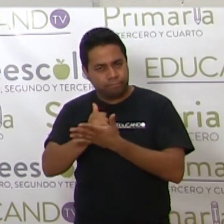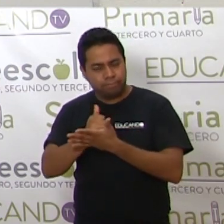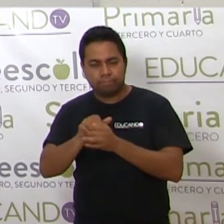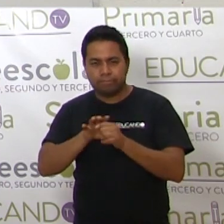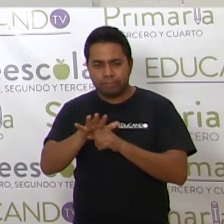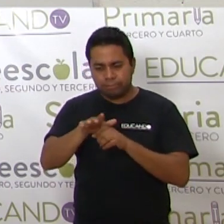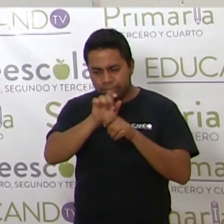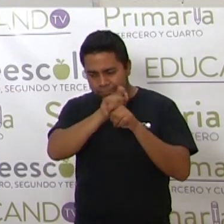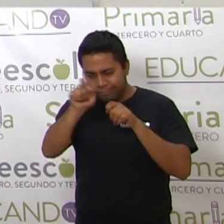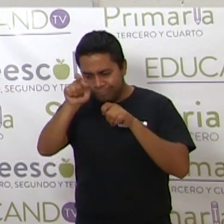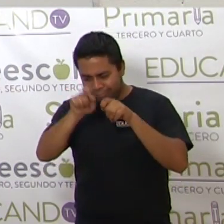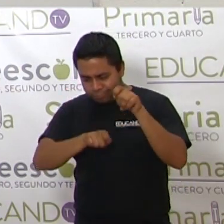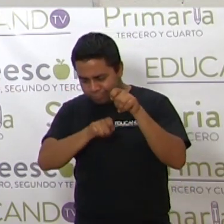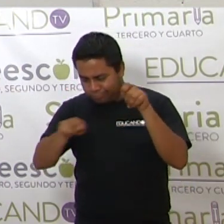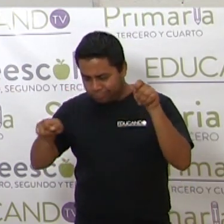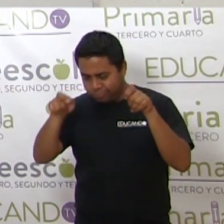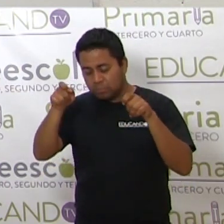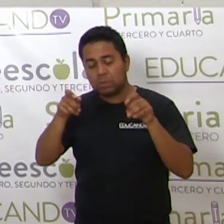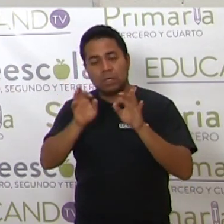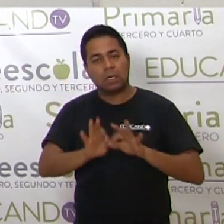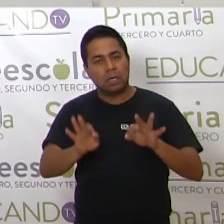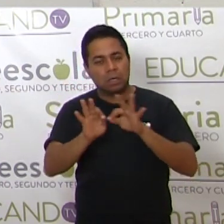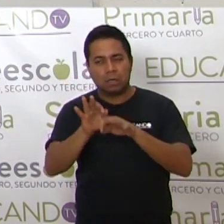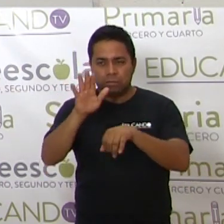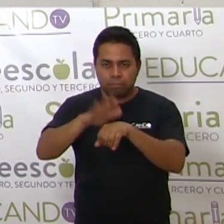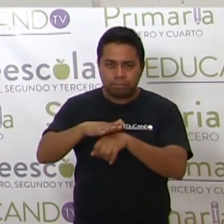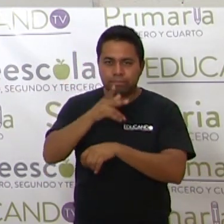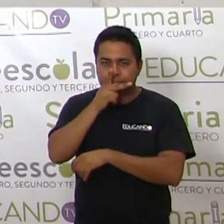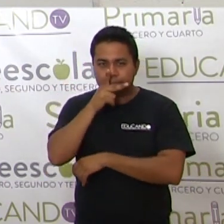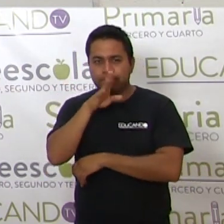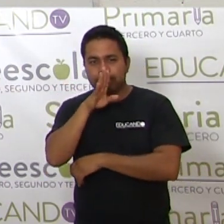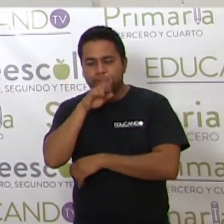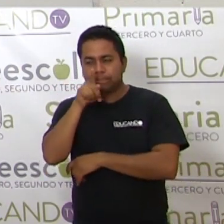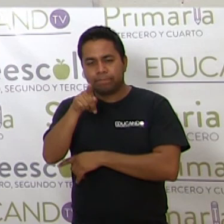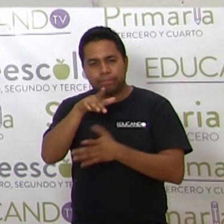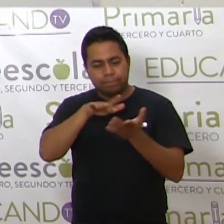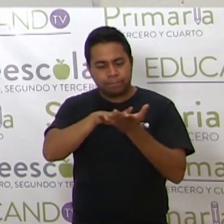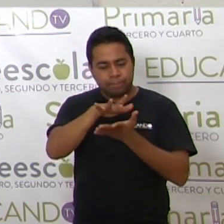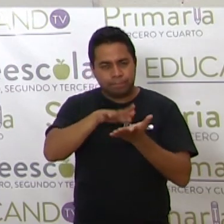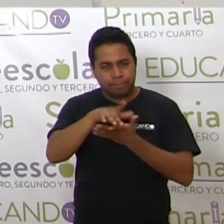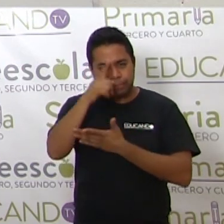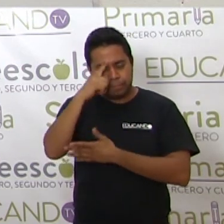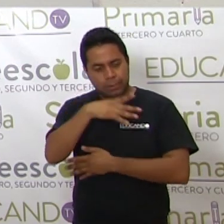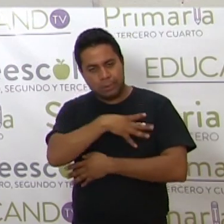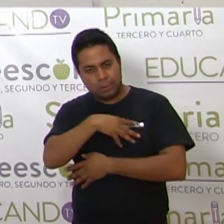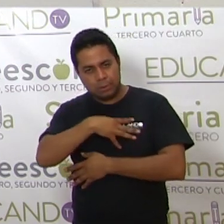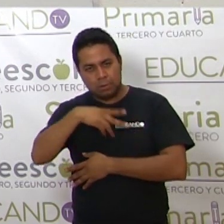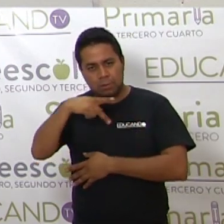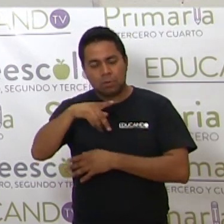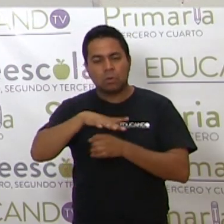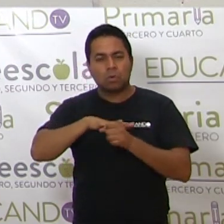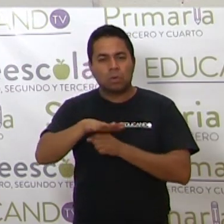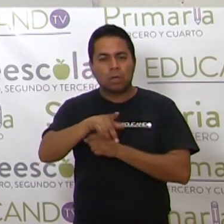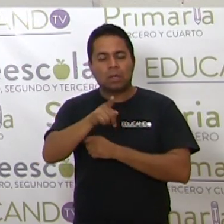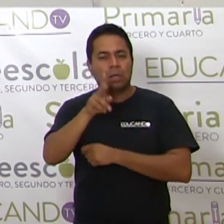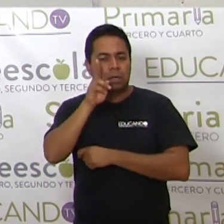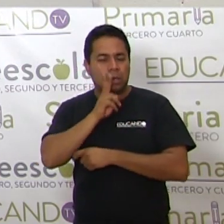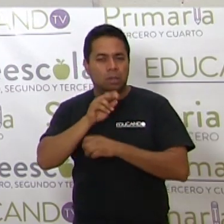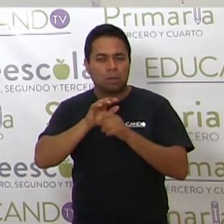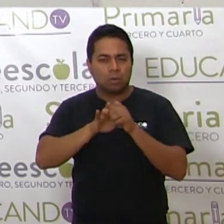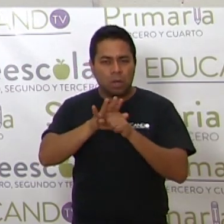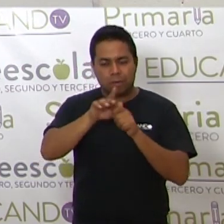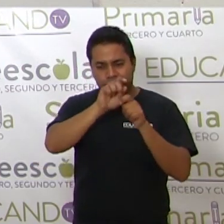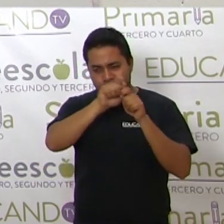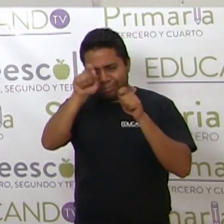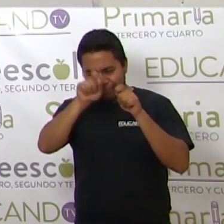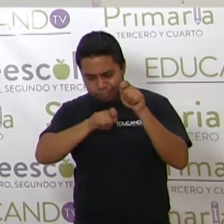trazos es muy importante mamá para para que tú apoyes a tu hijo a hacer ejercicios de trazos en